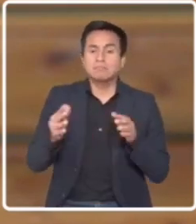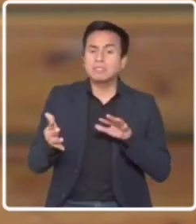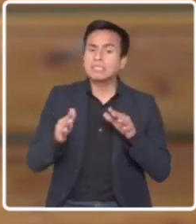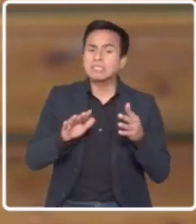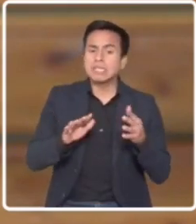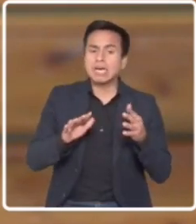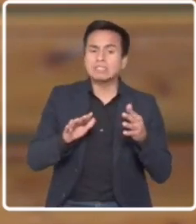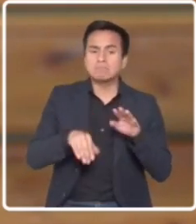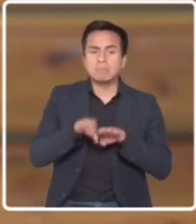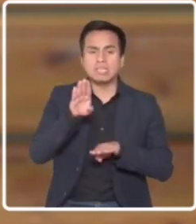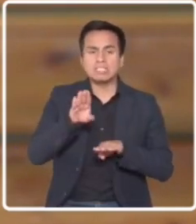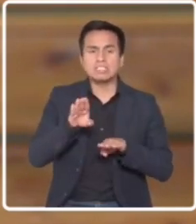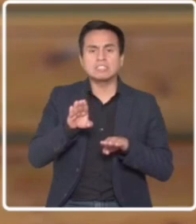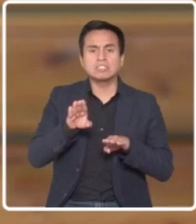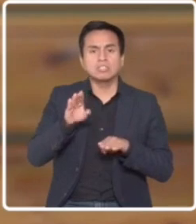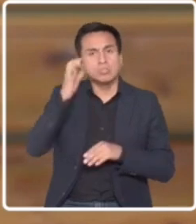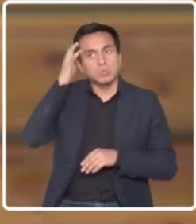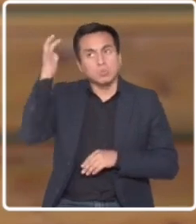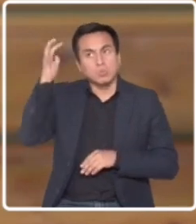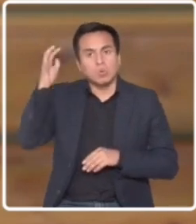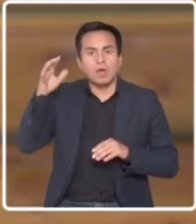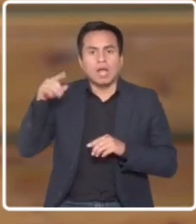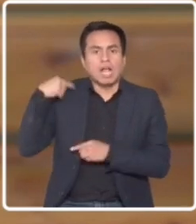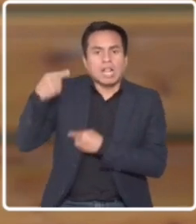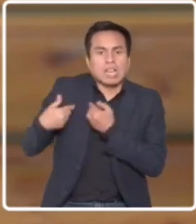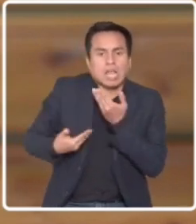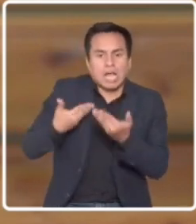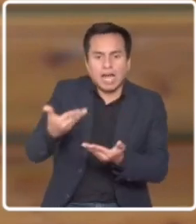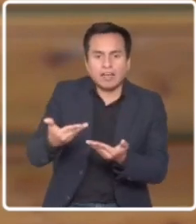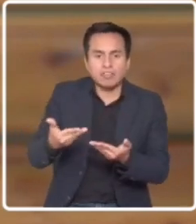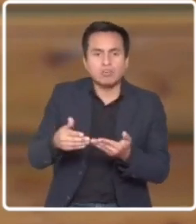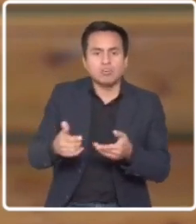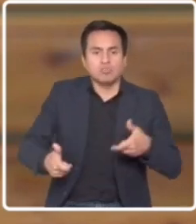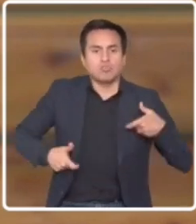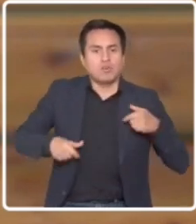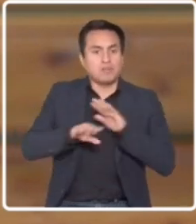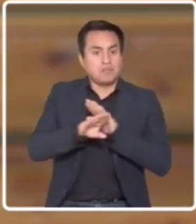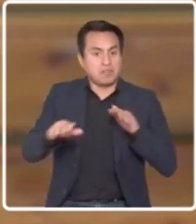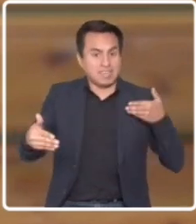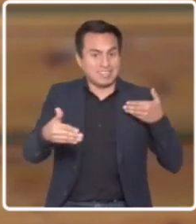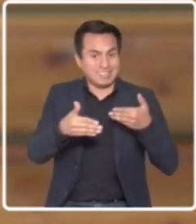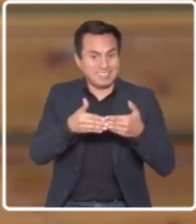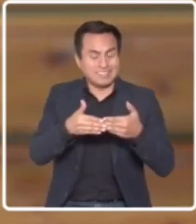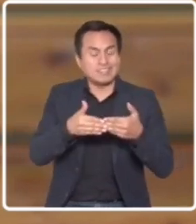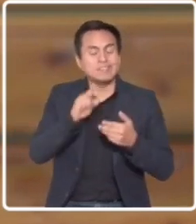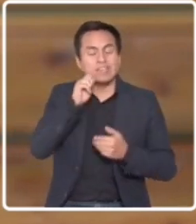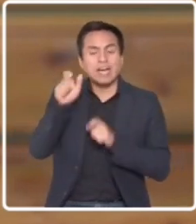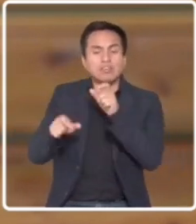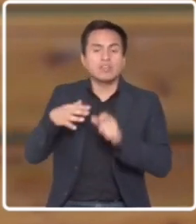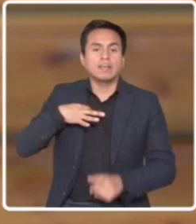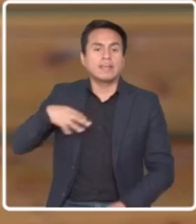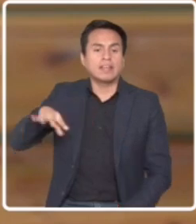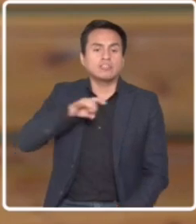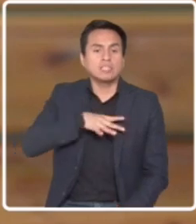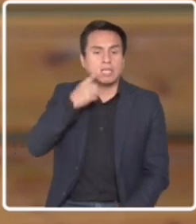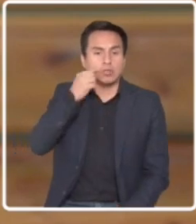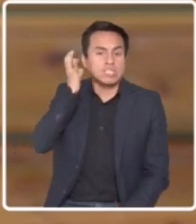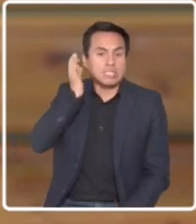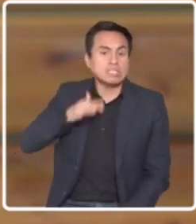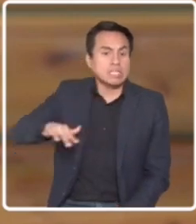quizás de manera más intangible, pero que espero sea legado cuando terminemos nuestro periodo, es que los ciudadanos chilenos y